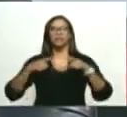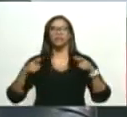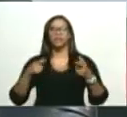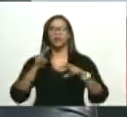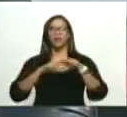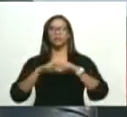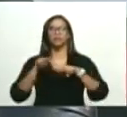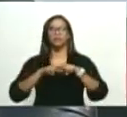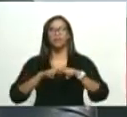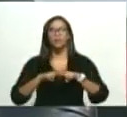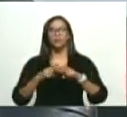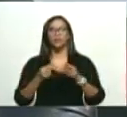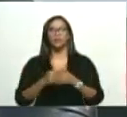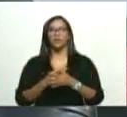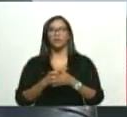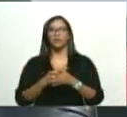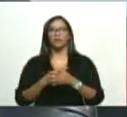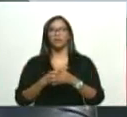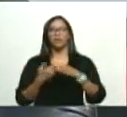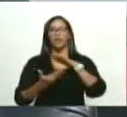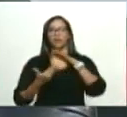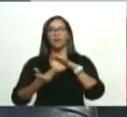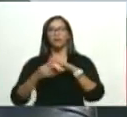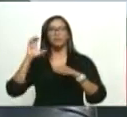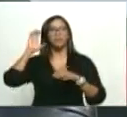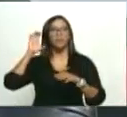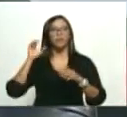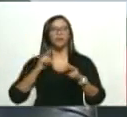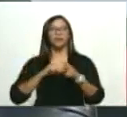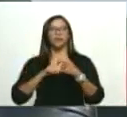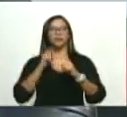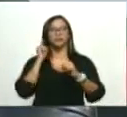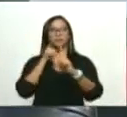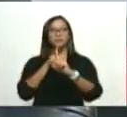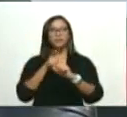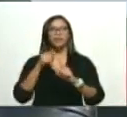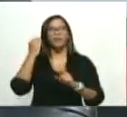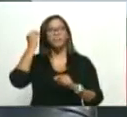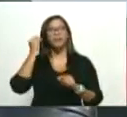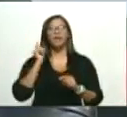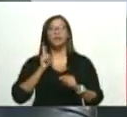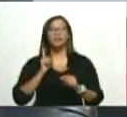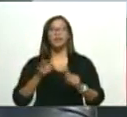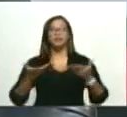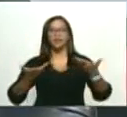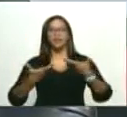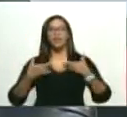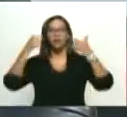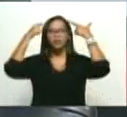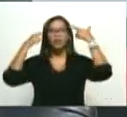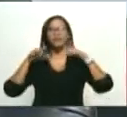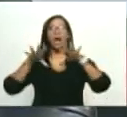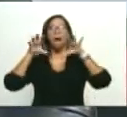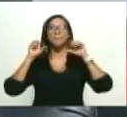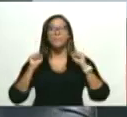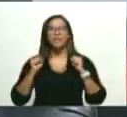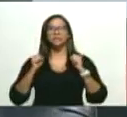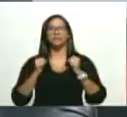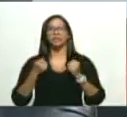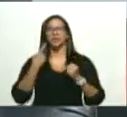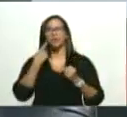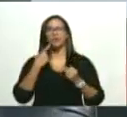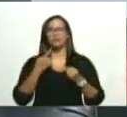algo diferente a lo que se venía construyendo en el país. Entonces, en ese sentido, creo que bebe del legado de Hugo Chávez, aprende de lo que ha ocurrido en la